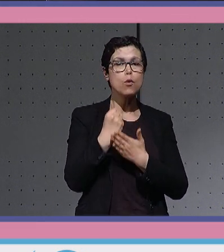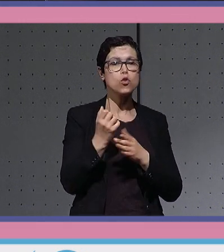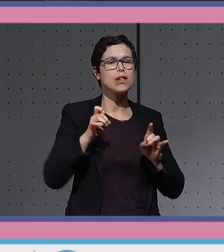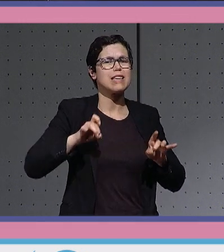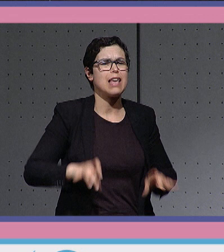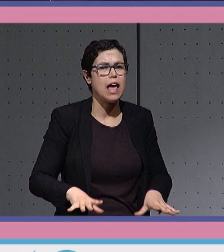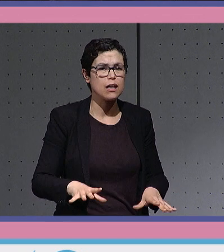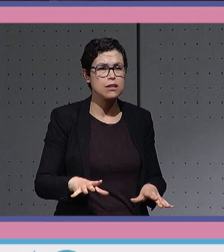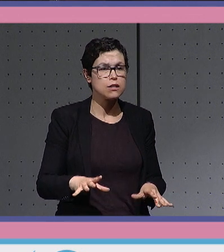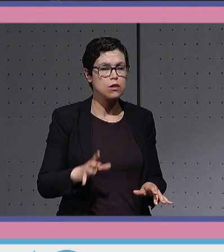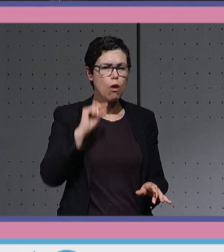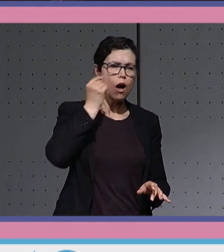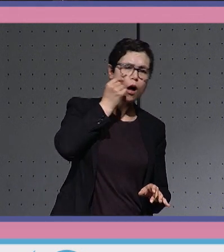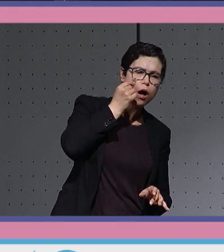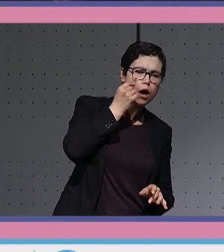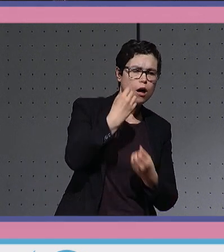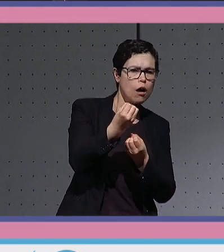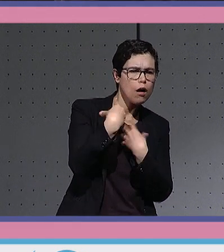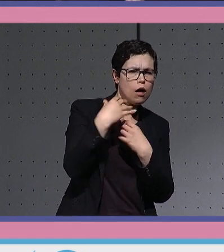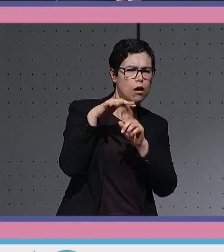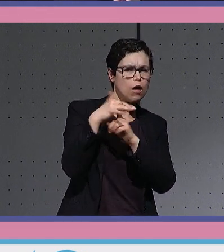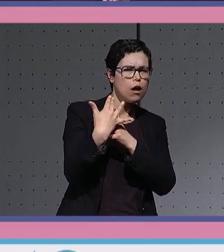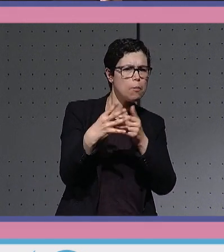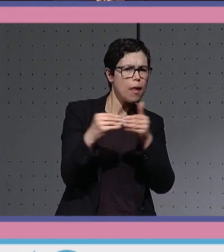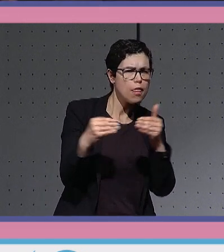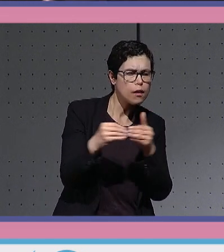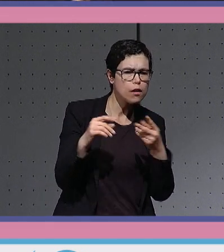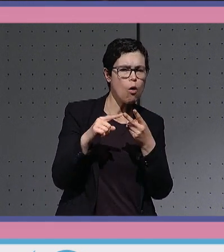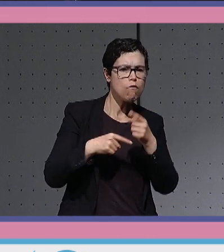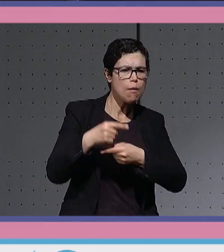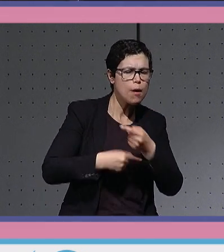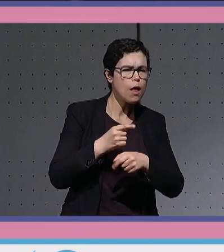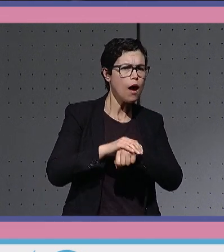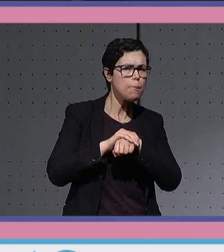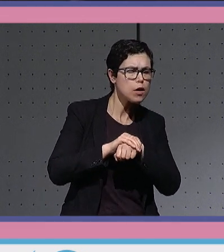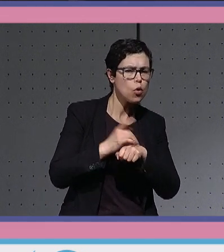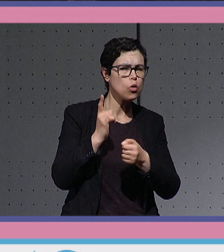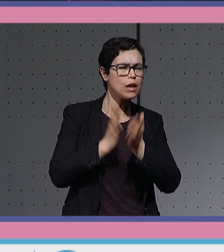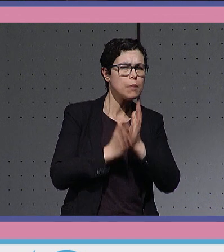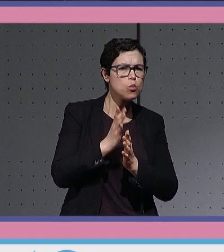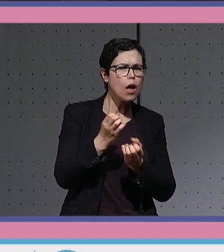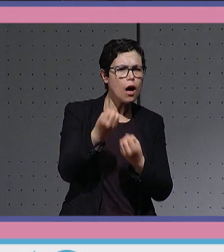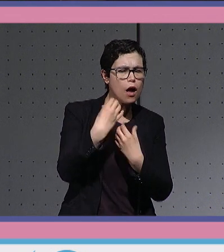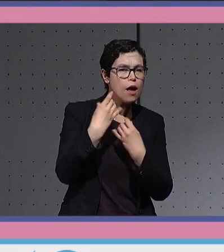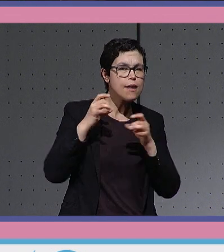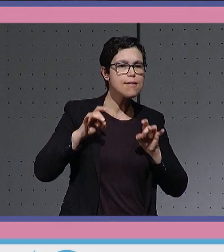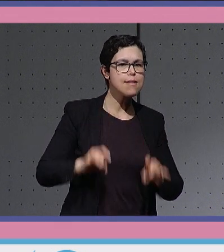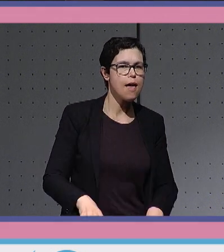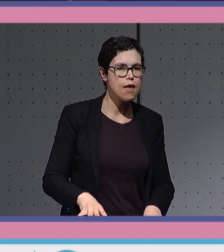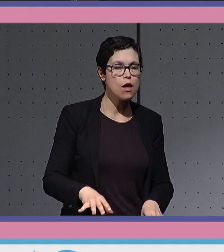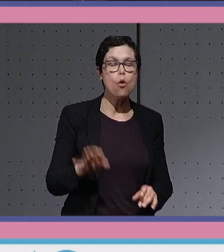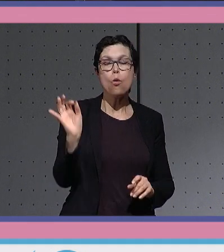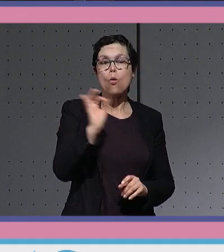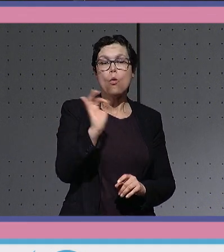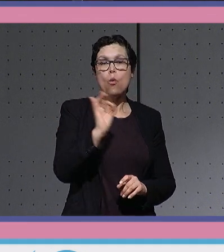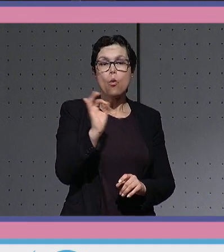lo que pasa? ¿El paciente? ¿El familiar? ¿El amigo? ¿El educador? ¿El terapeuta? ¿Cuáles son los factores que pueden estar